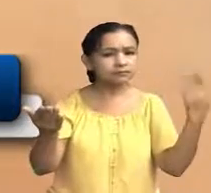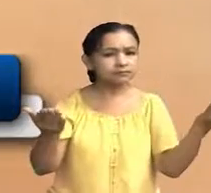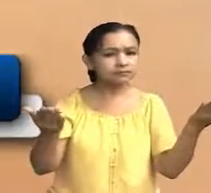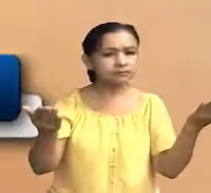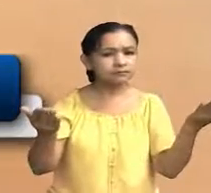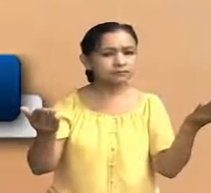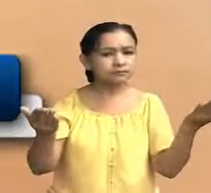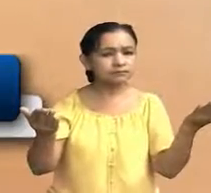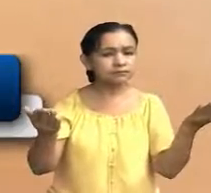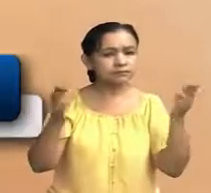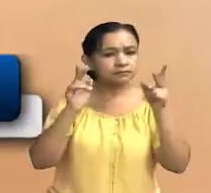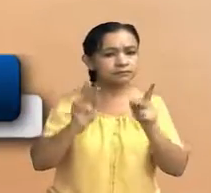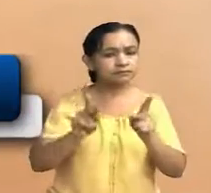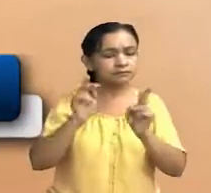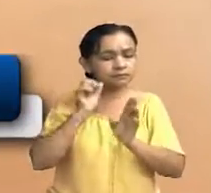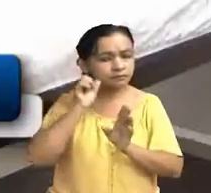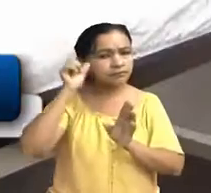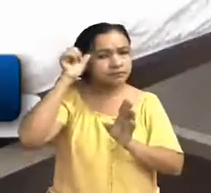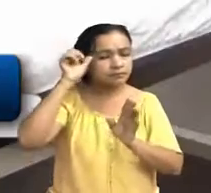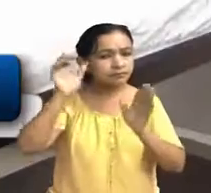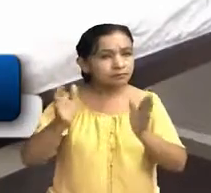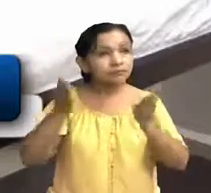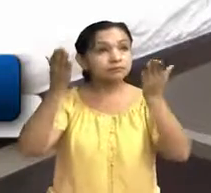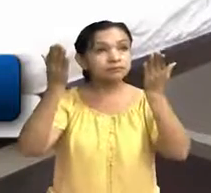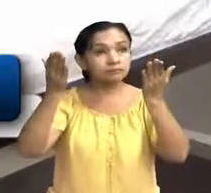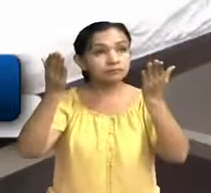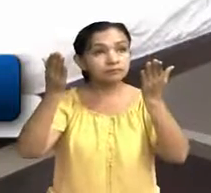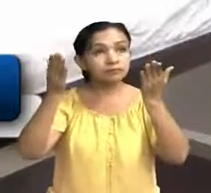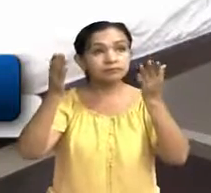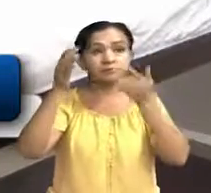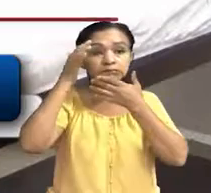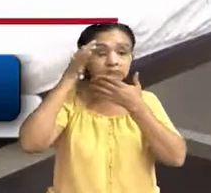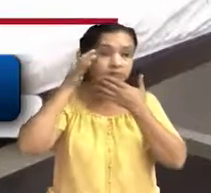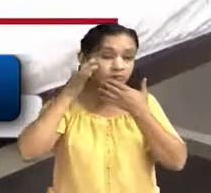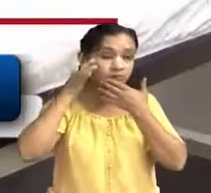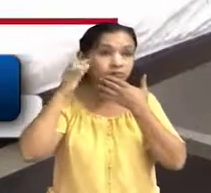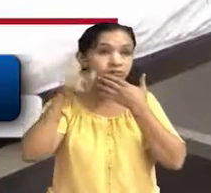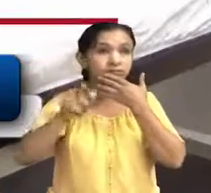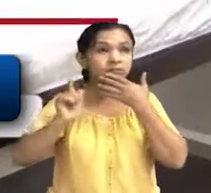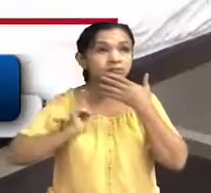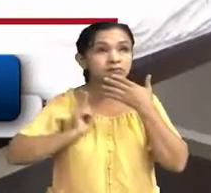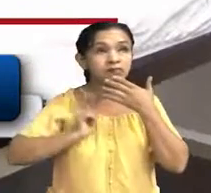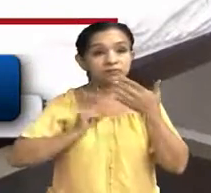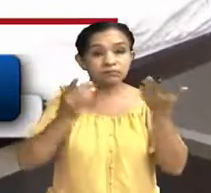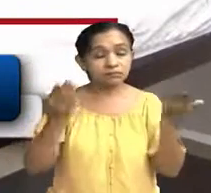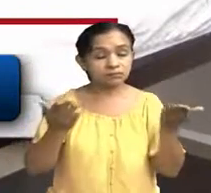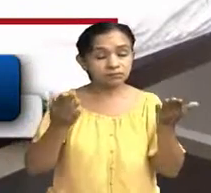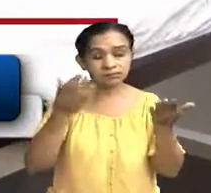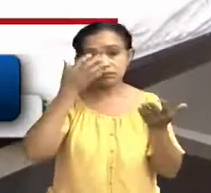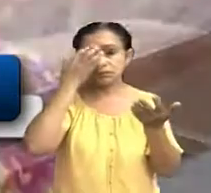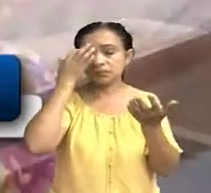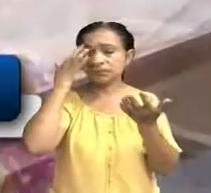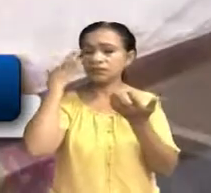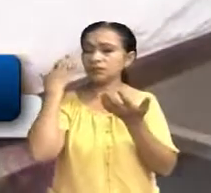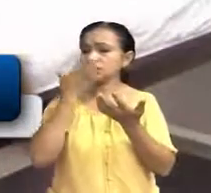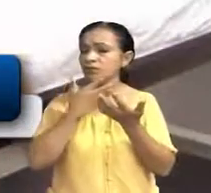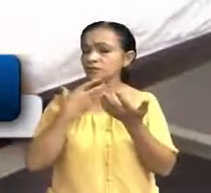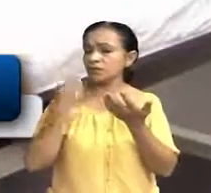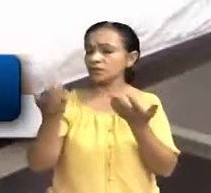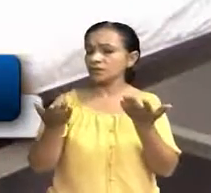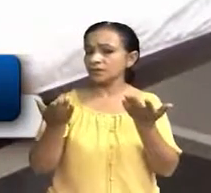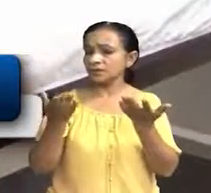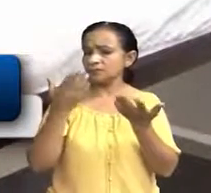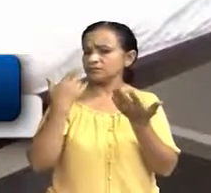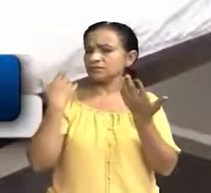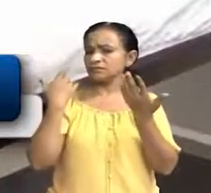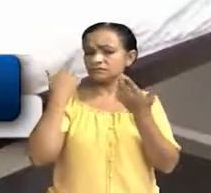bastante personas adultas mayores que la parálisis facial le da. Es raro ver un joven, pues.